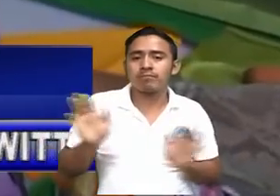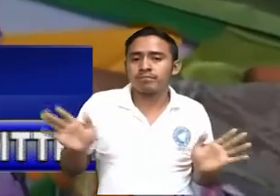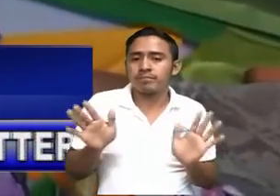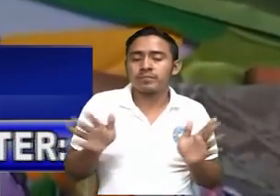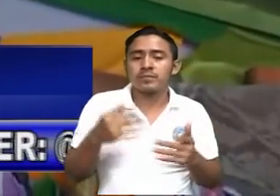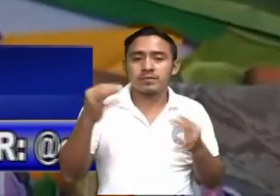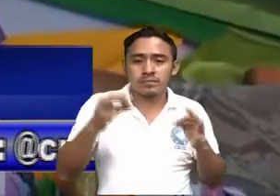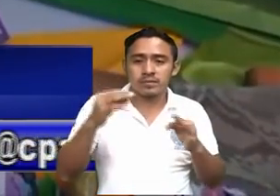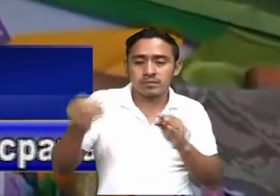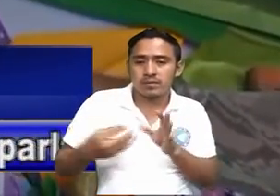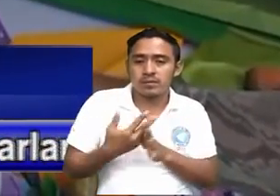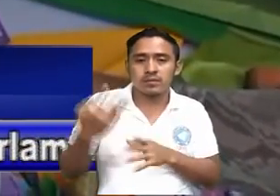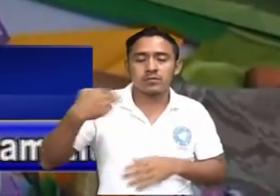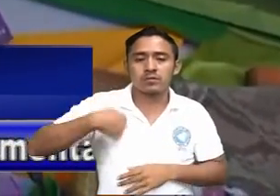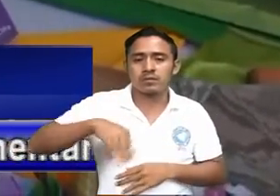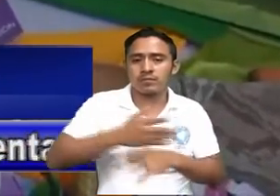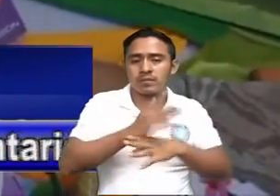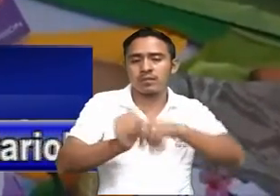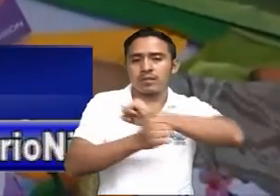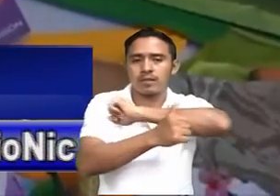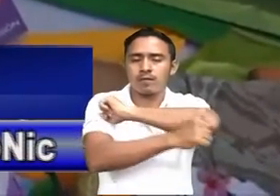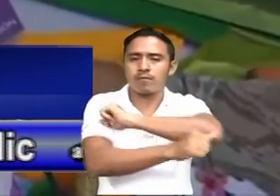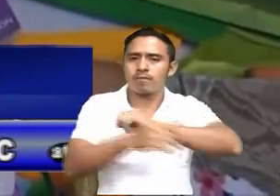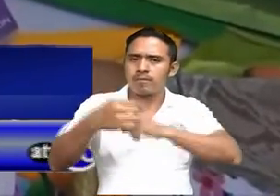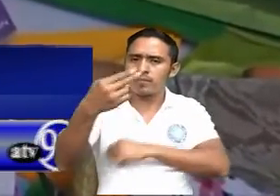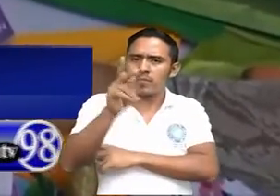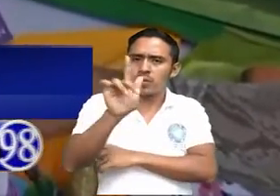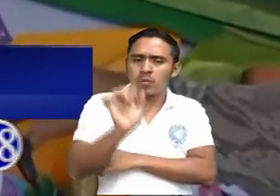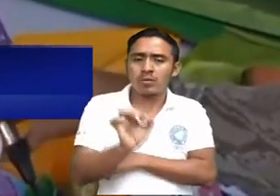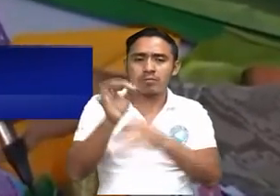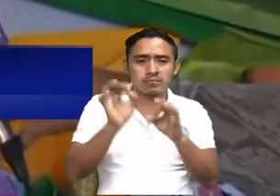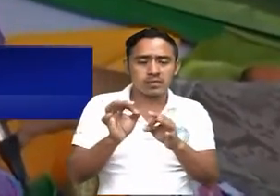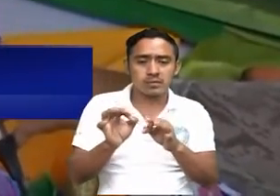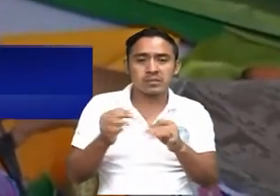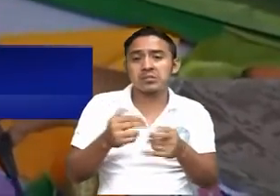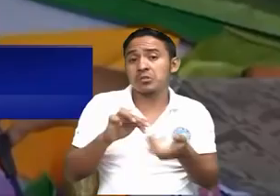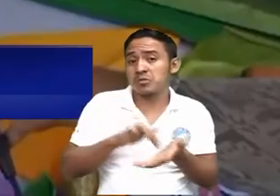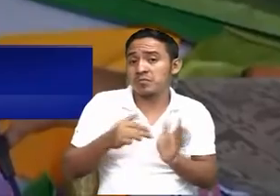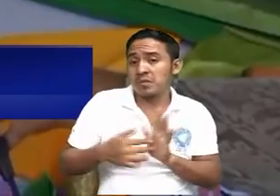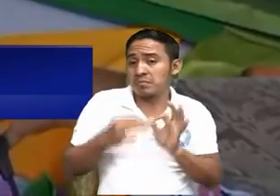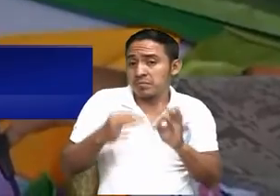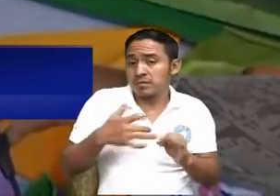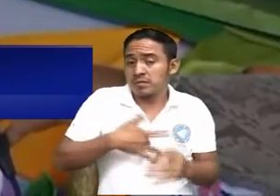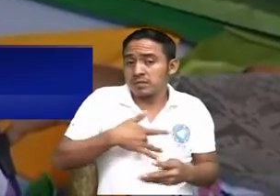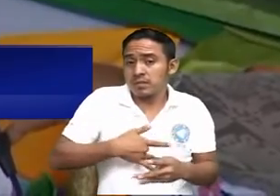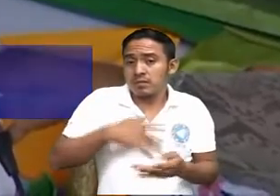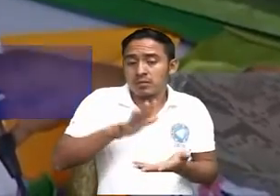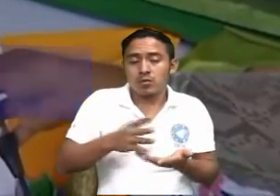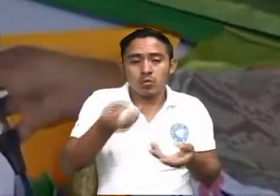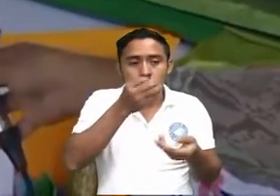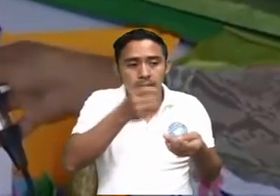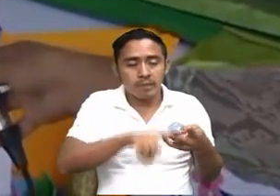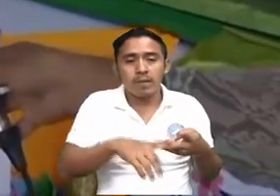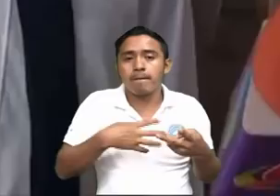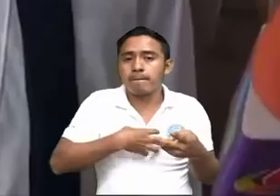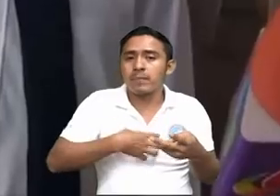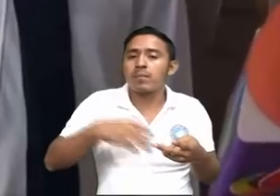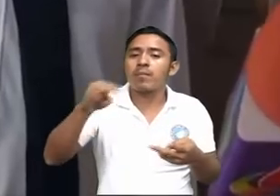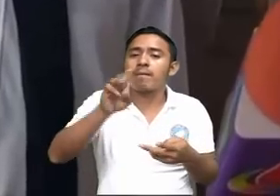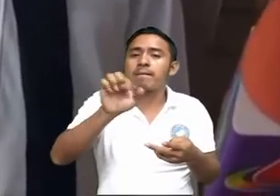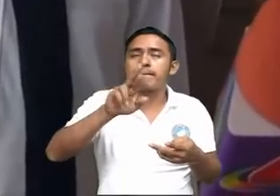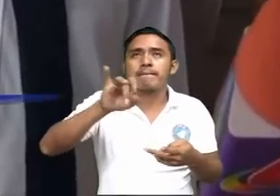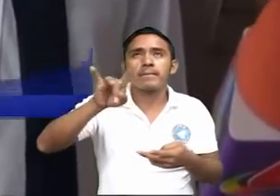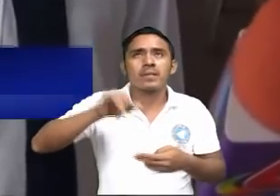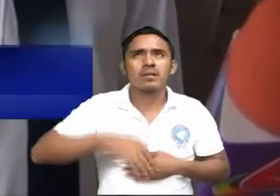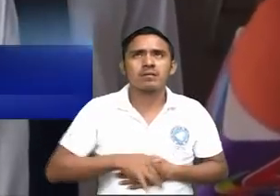la integración de los estudiantes. Además que un huerto escolar constituye una herramienta necesaria para el consumo de la merienda escolar. ¿Qué